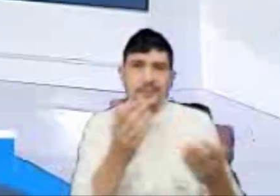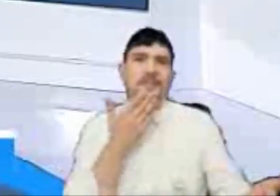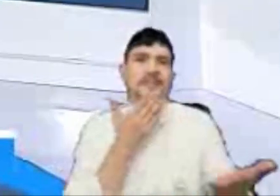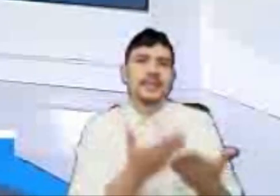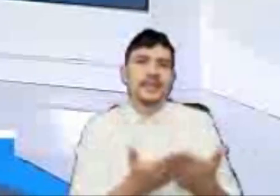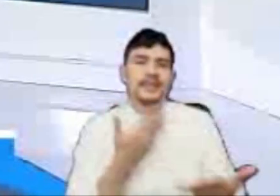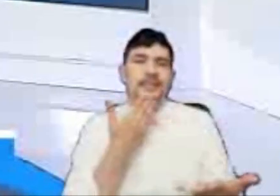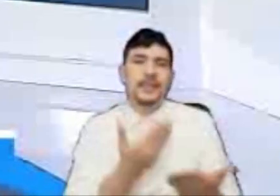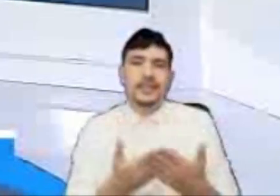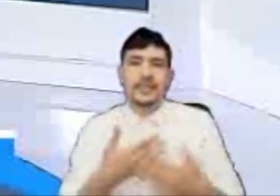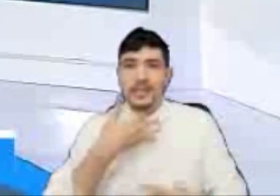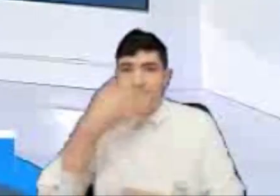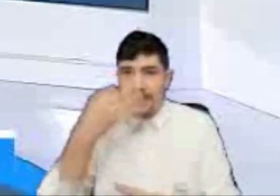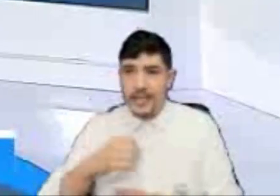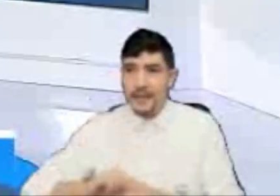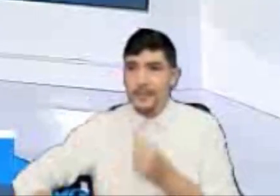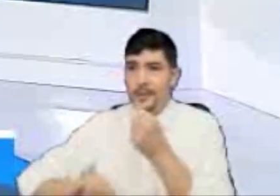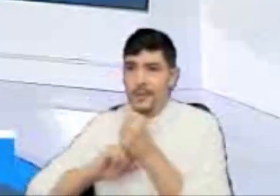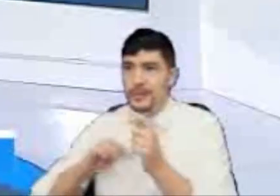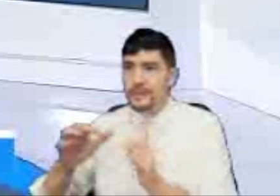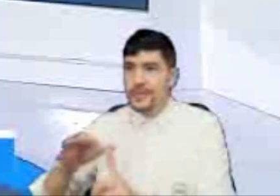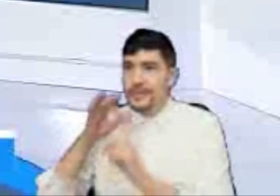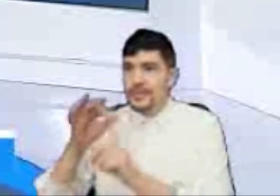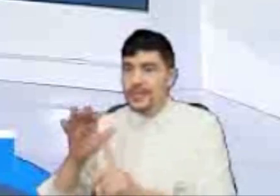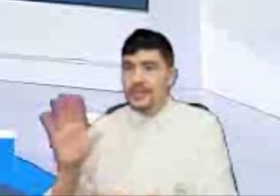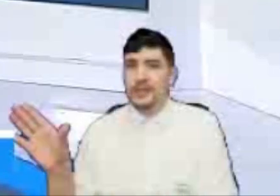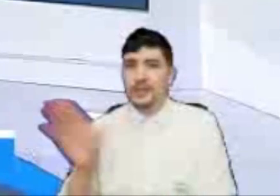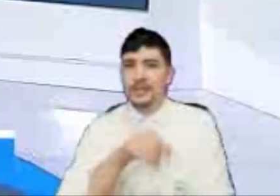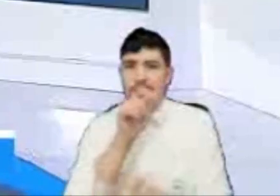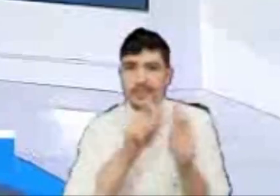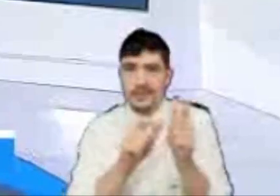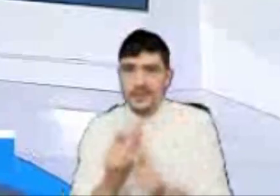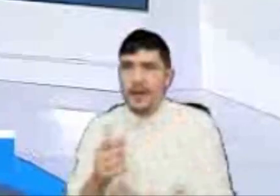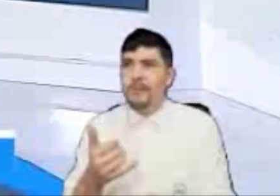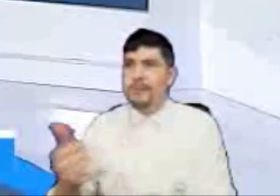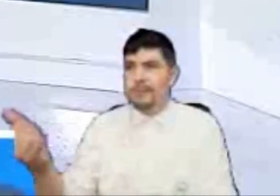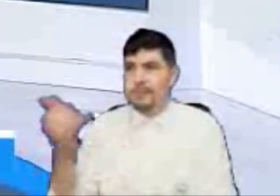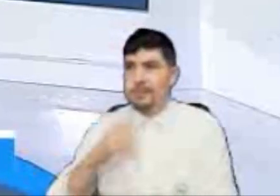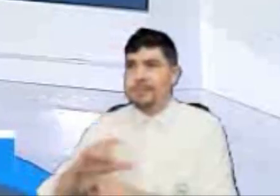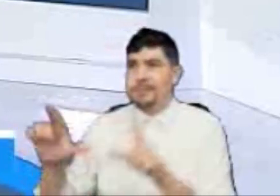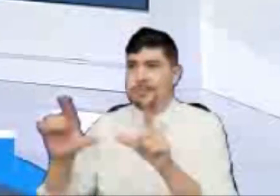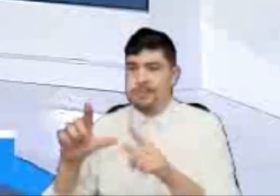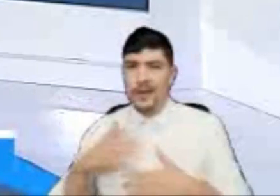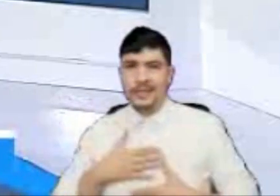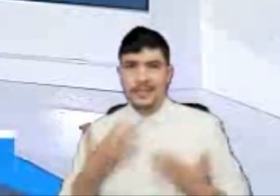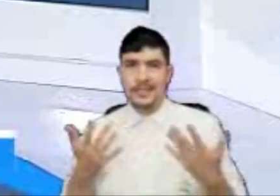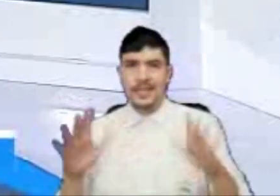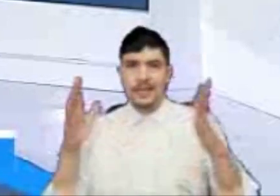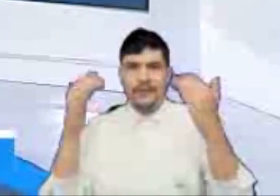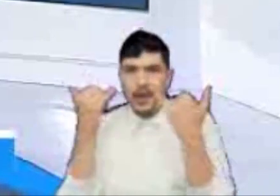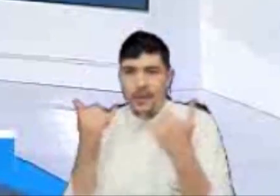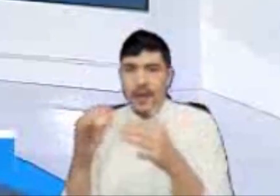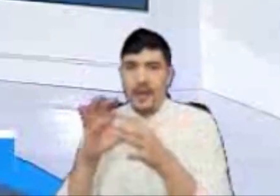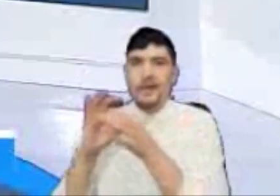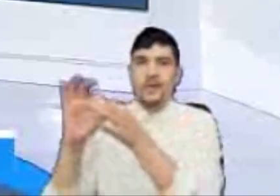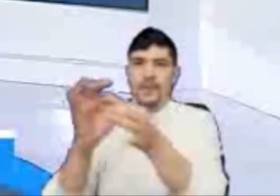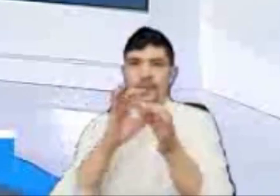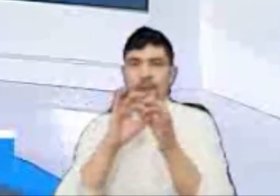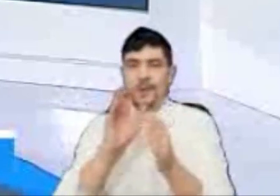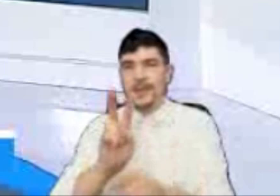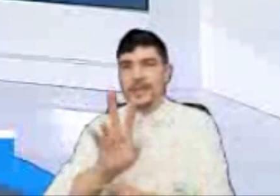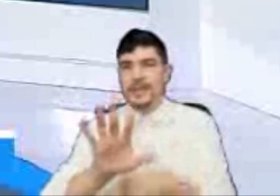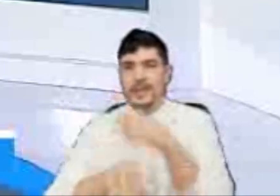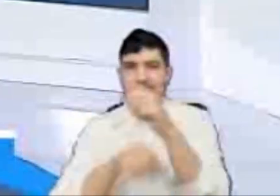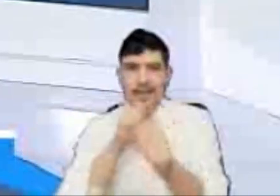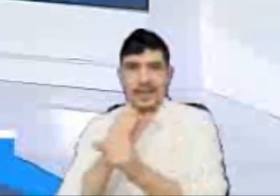y ese mensaje especial a todas las personas que están ahí conectadas y también celebrando, uniéndose a estos 25 años. Así que bueno,